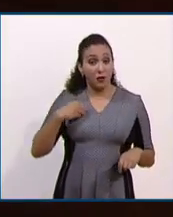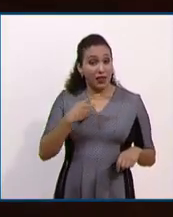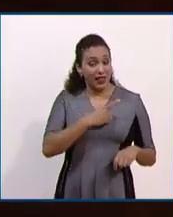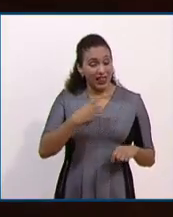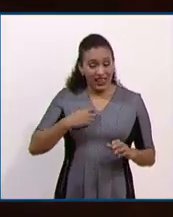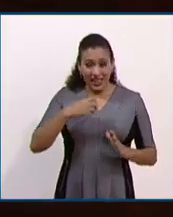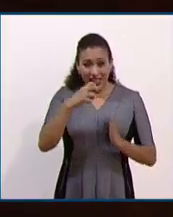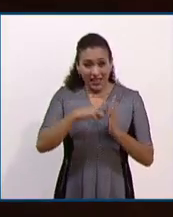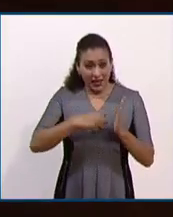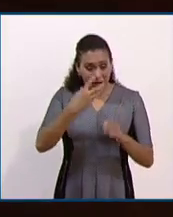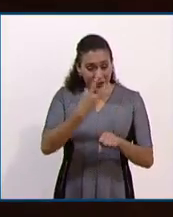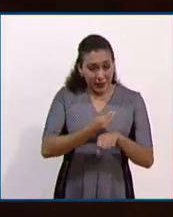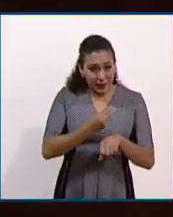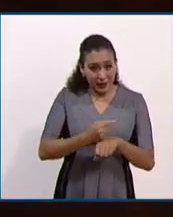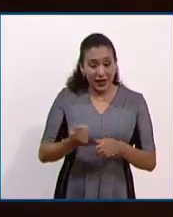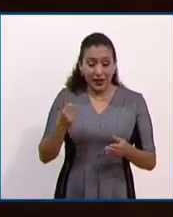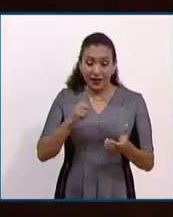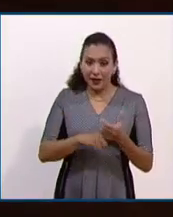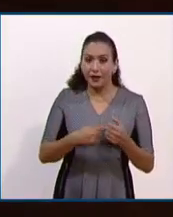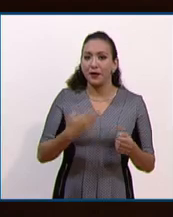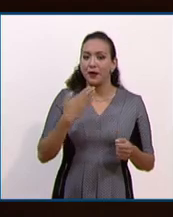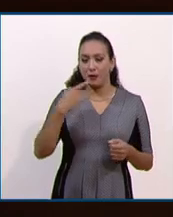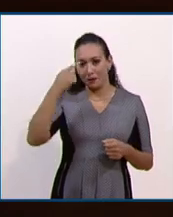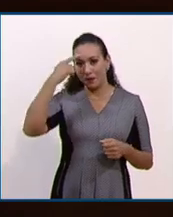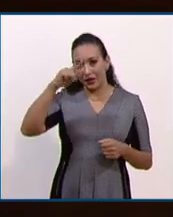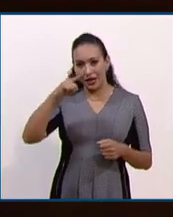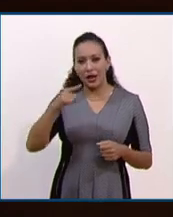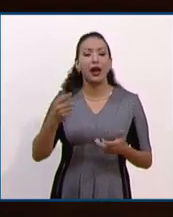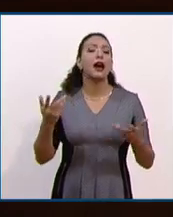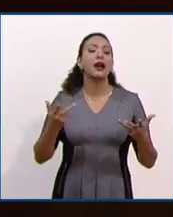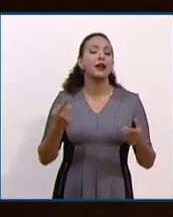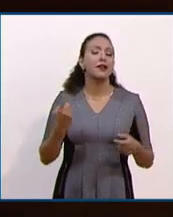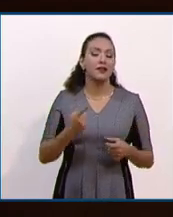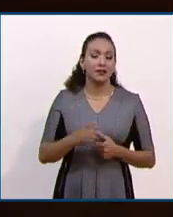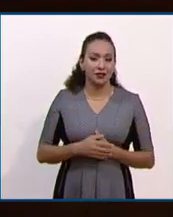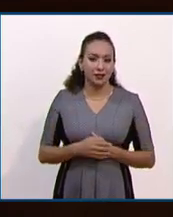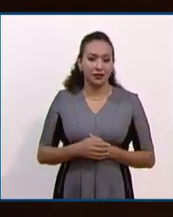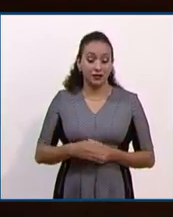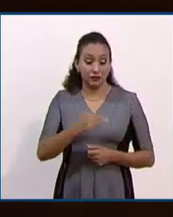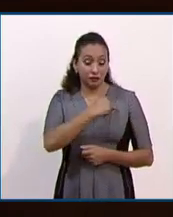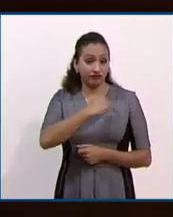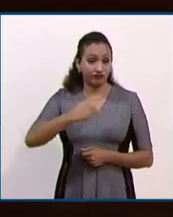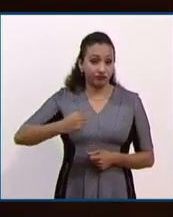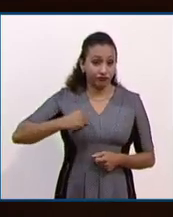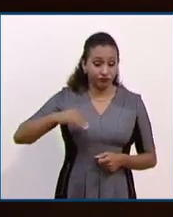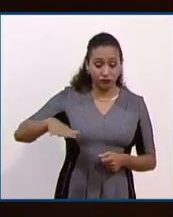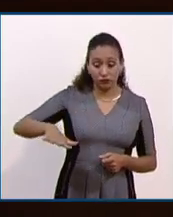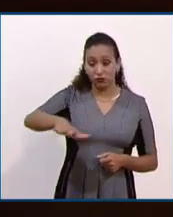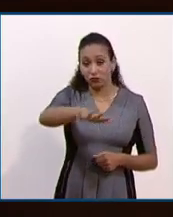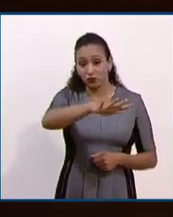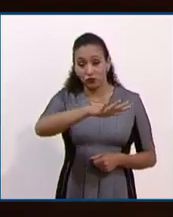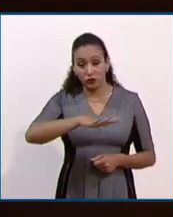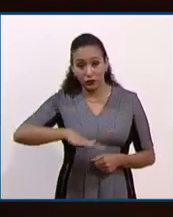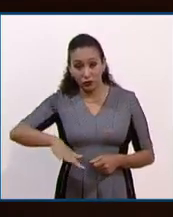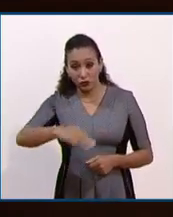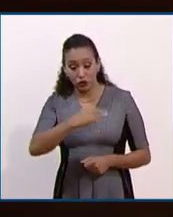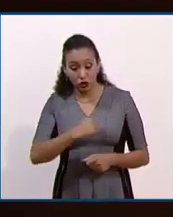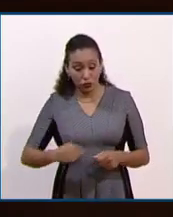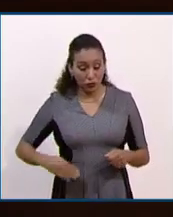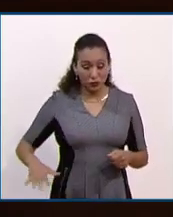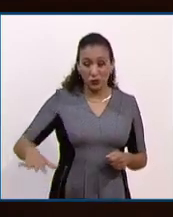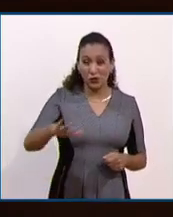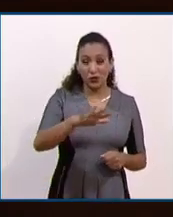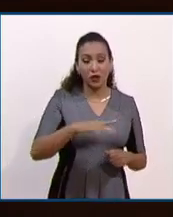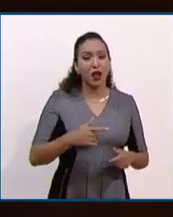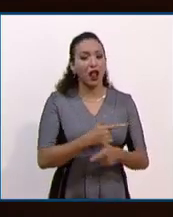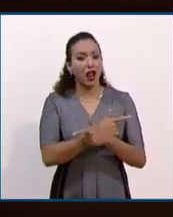ajustar sus normas internas a efecto de garantizar que los municipios dispusieran